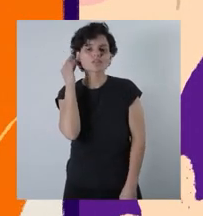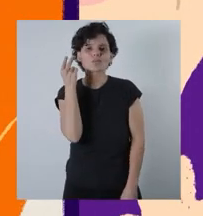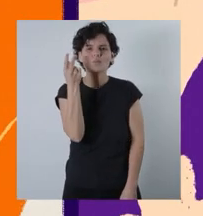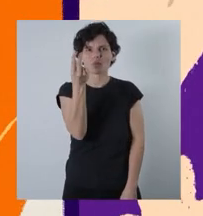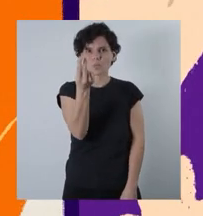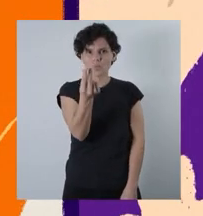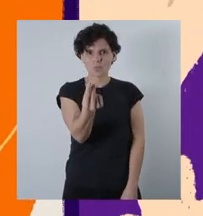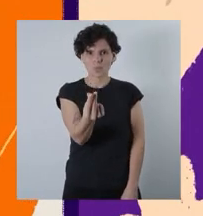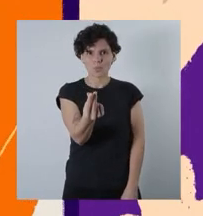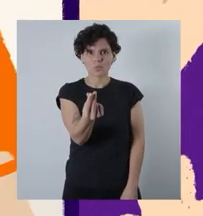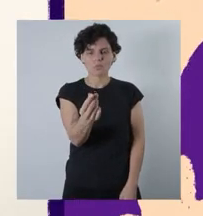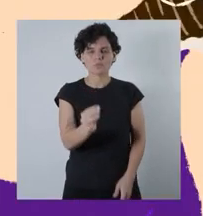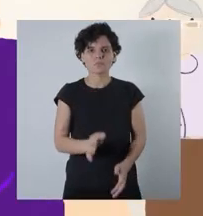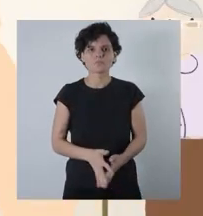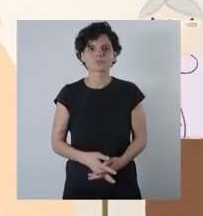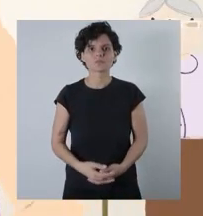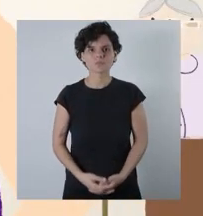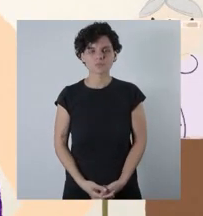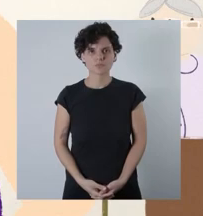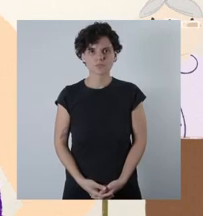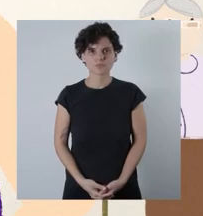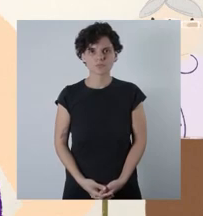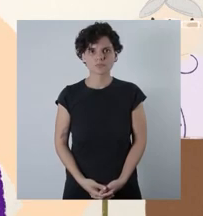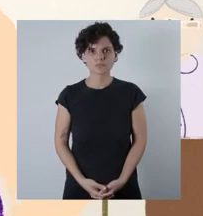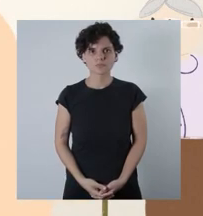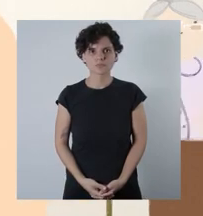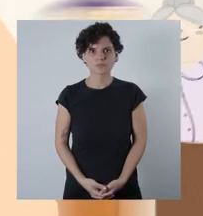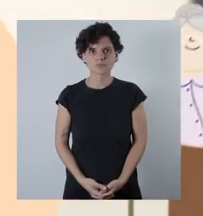subrepresentadas en las decisiones de nuestro país.